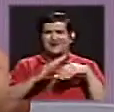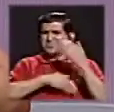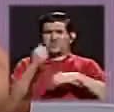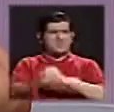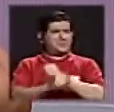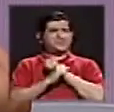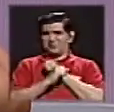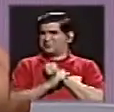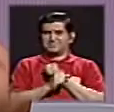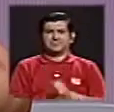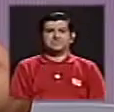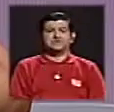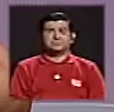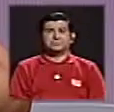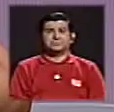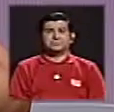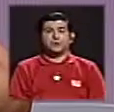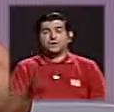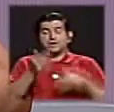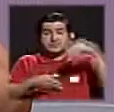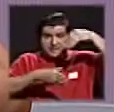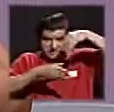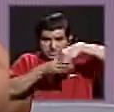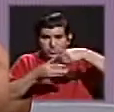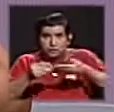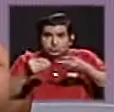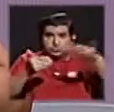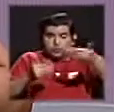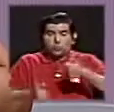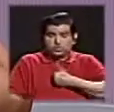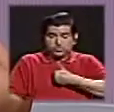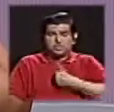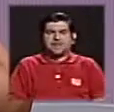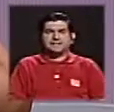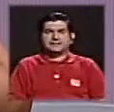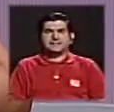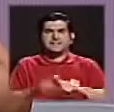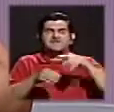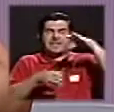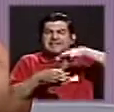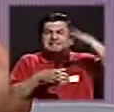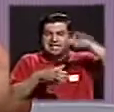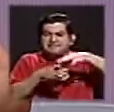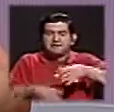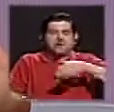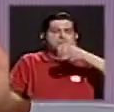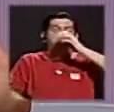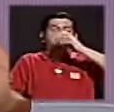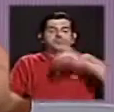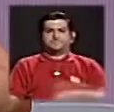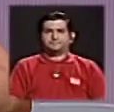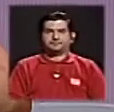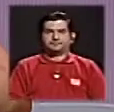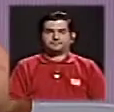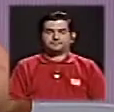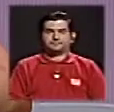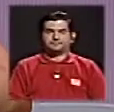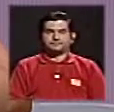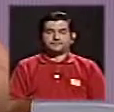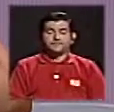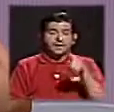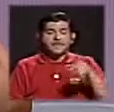seguros, desde introducirse objetos, tomar test, etcétera, ¿verdad? Que